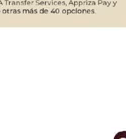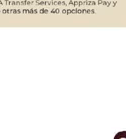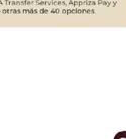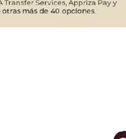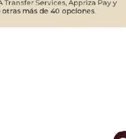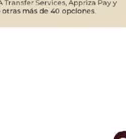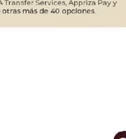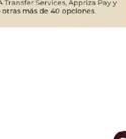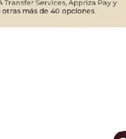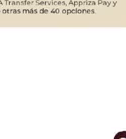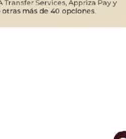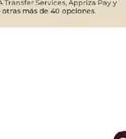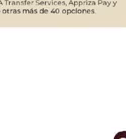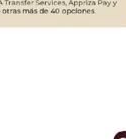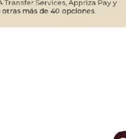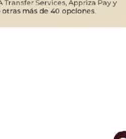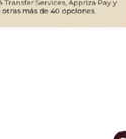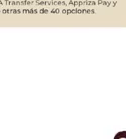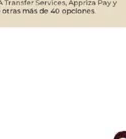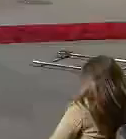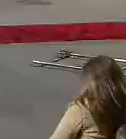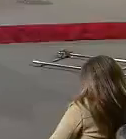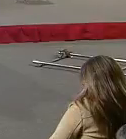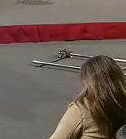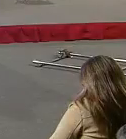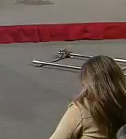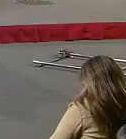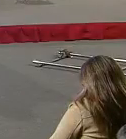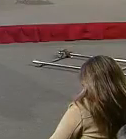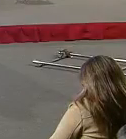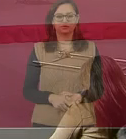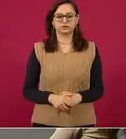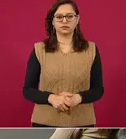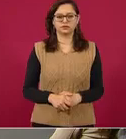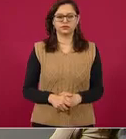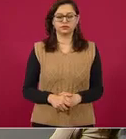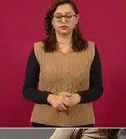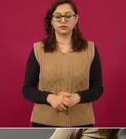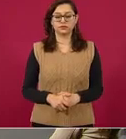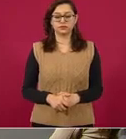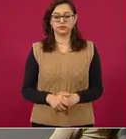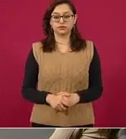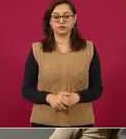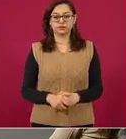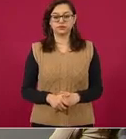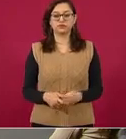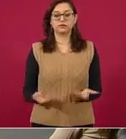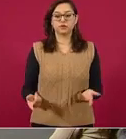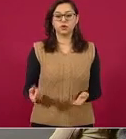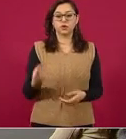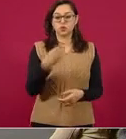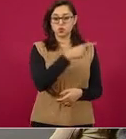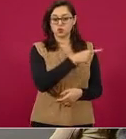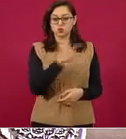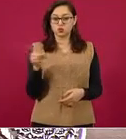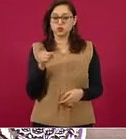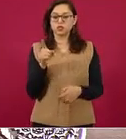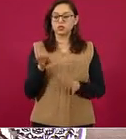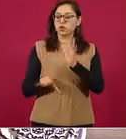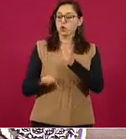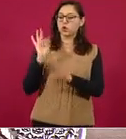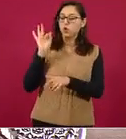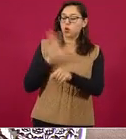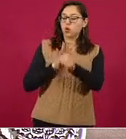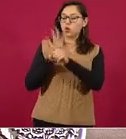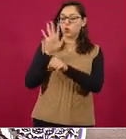con prácticamente todas las remesadoras que hemos estado mencionando. Entonces, si ustedes escogen una buena remesadora